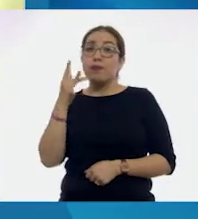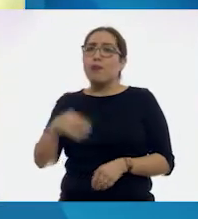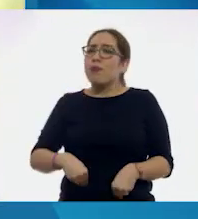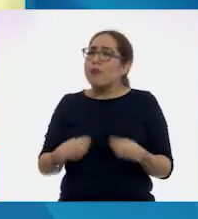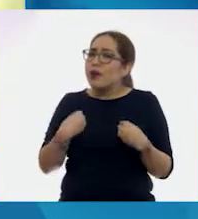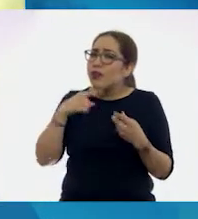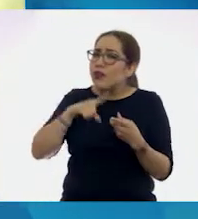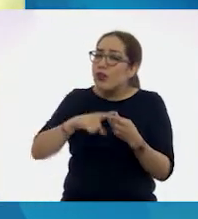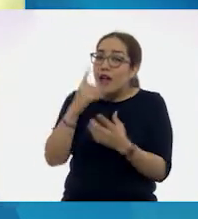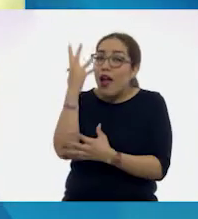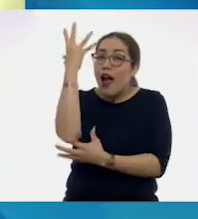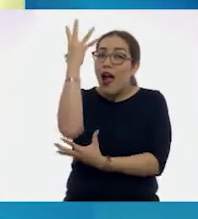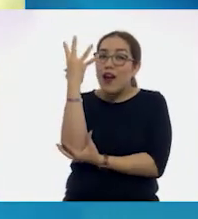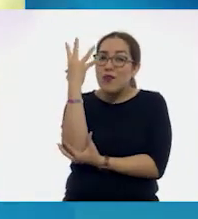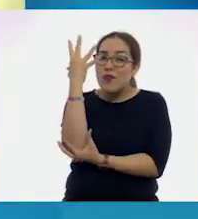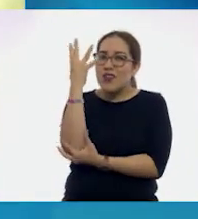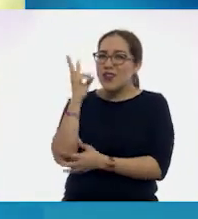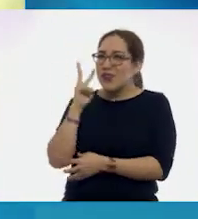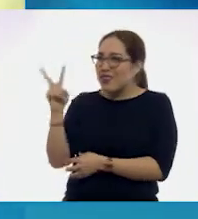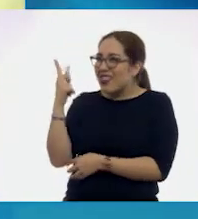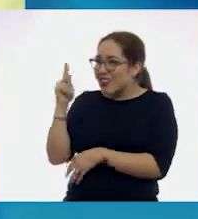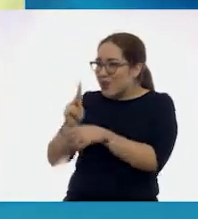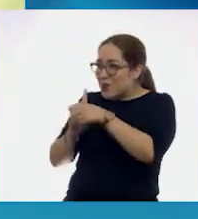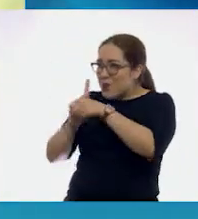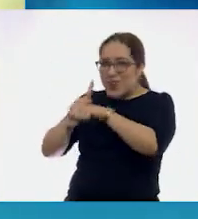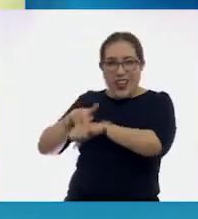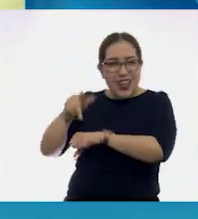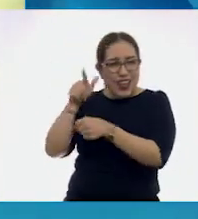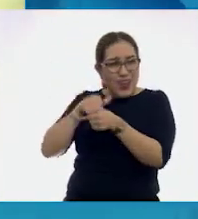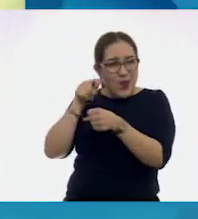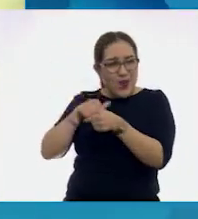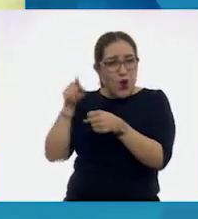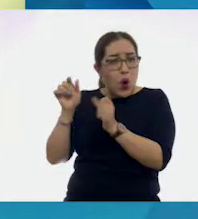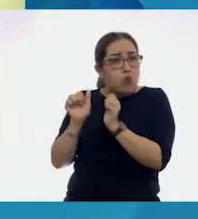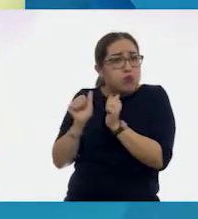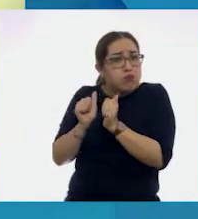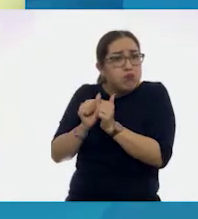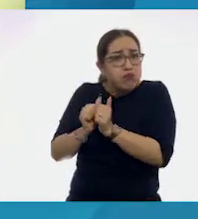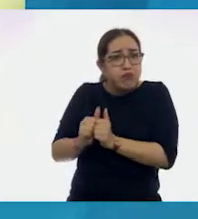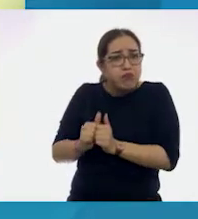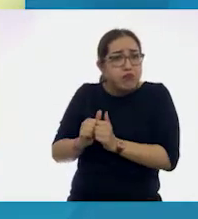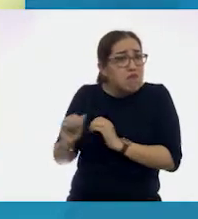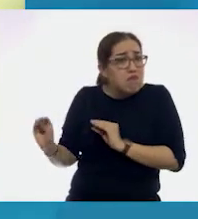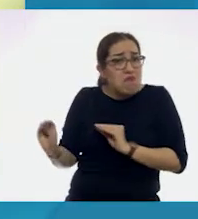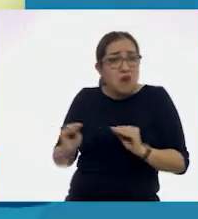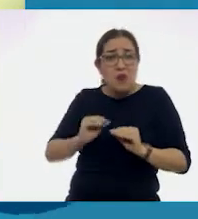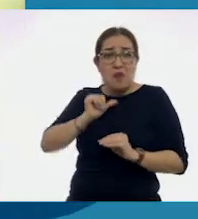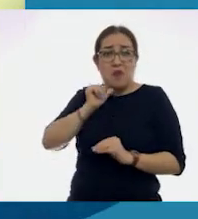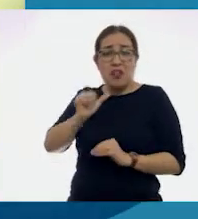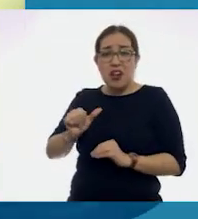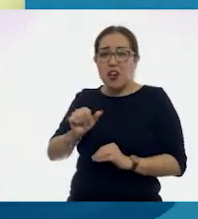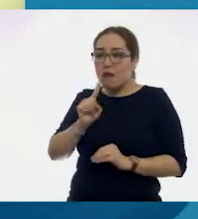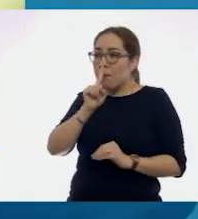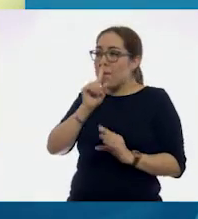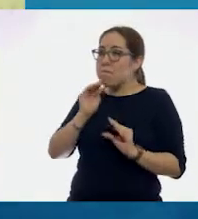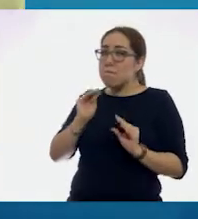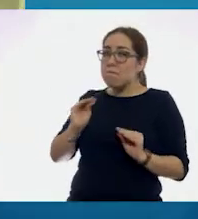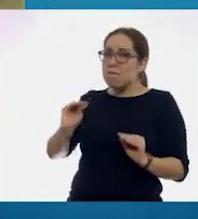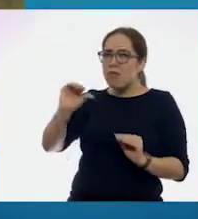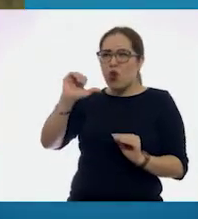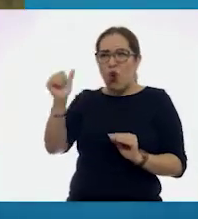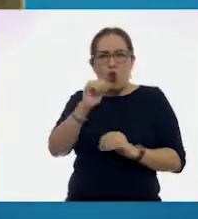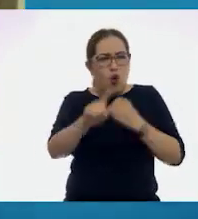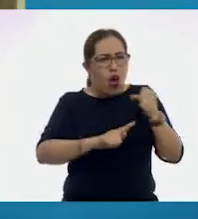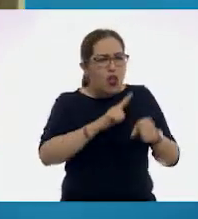árboles. Observa el color de su piel. Se queda quietecito para así confundir a otros animales y